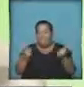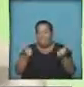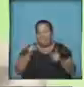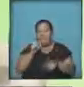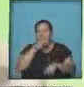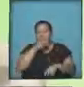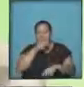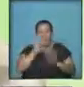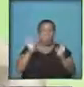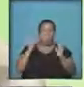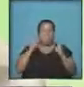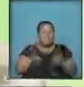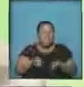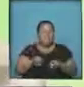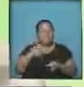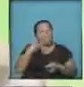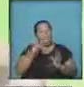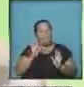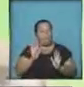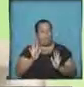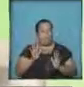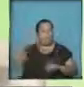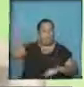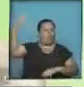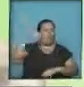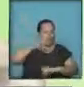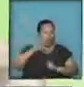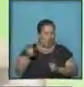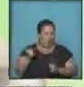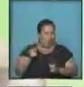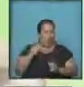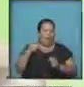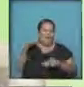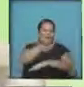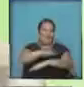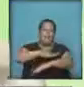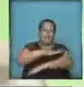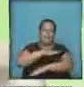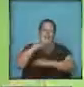de doler, y entonces también ahí hay que cuidarse de la exposición Perfecto. Al sol con una pantalla